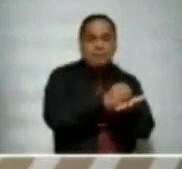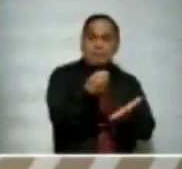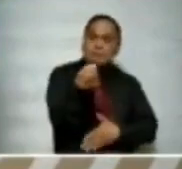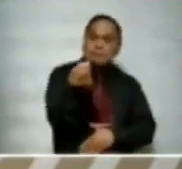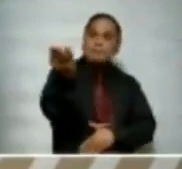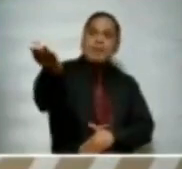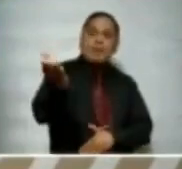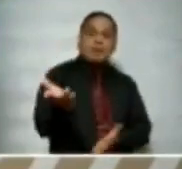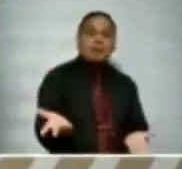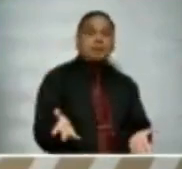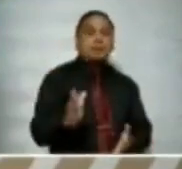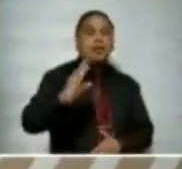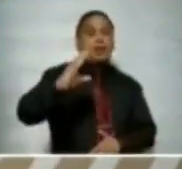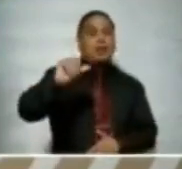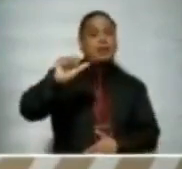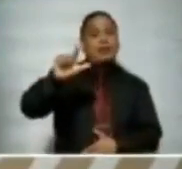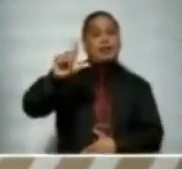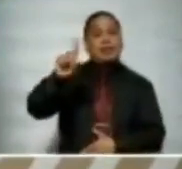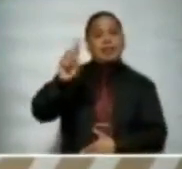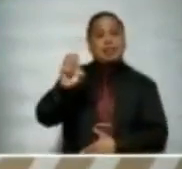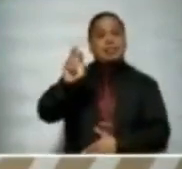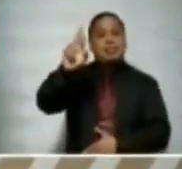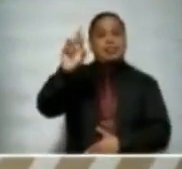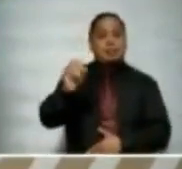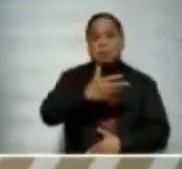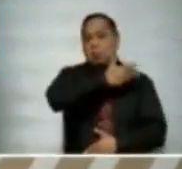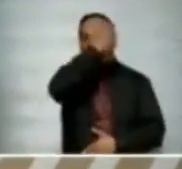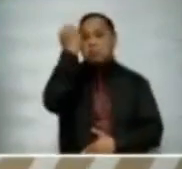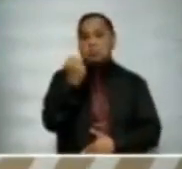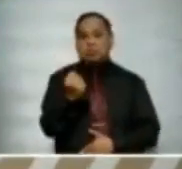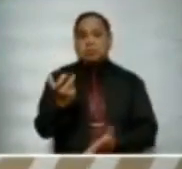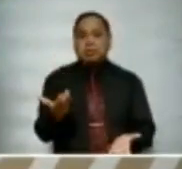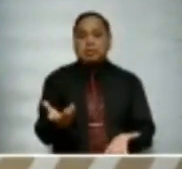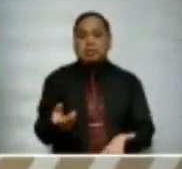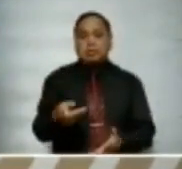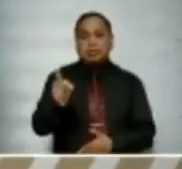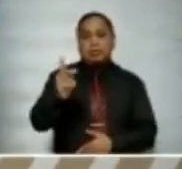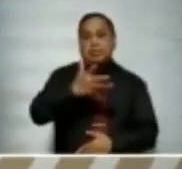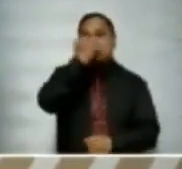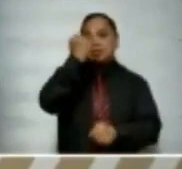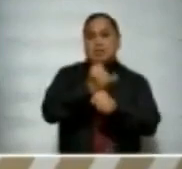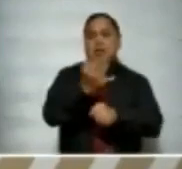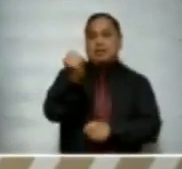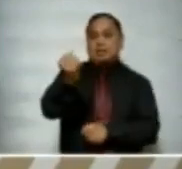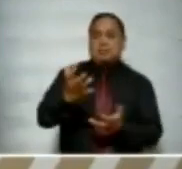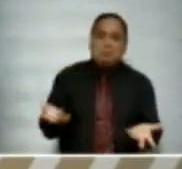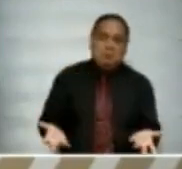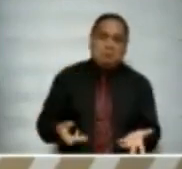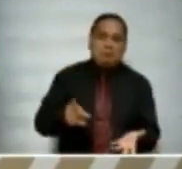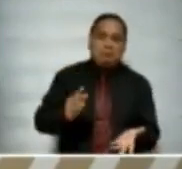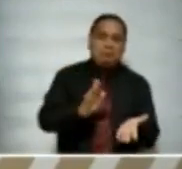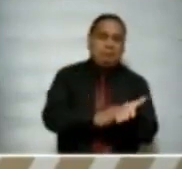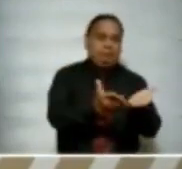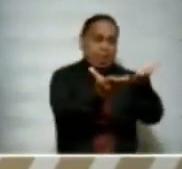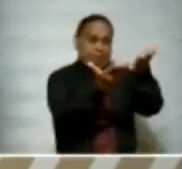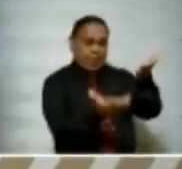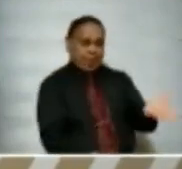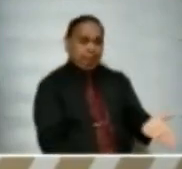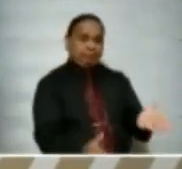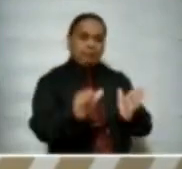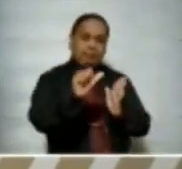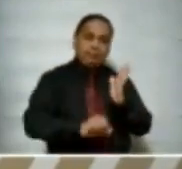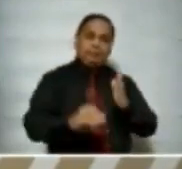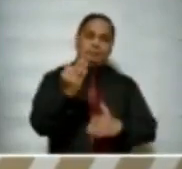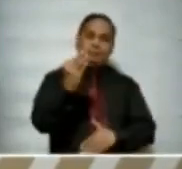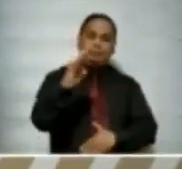el presidente Calderón. Ahí Sí, que fue el está, ingenuo, fue de veras que era, fue ingenuo, ¿eh? donde está recibido Ustedes. en febrero